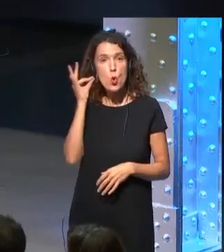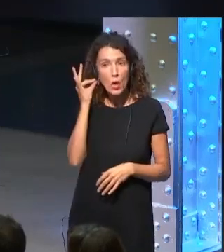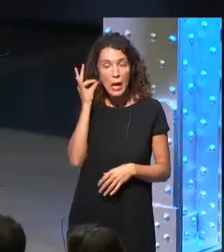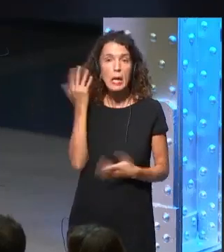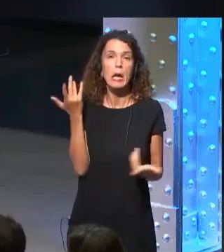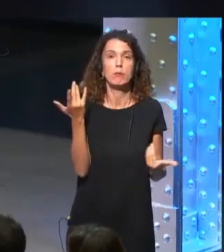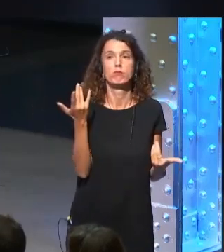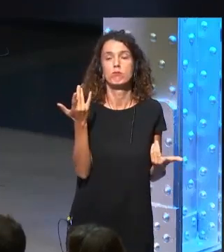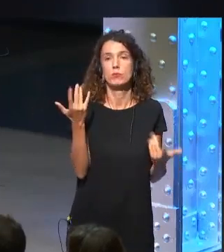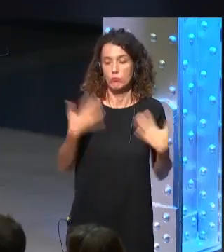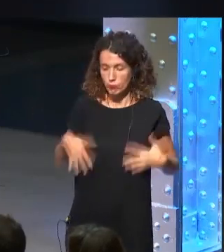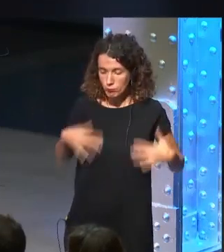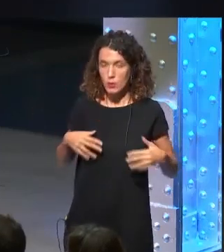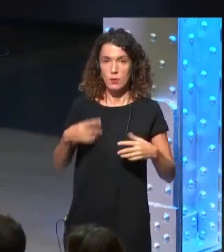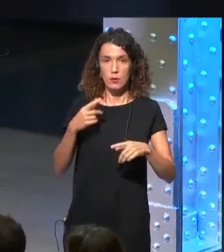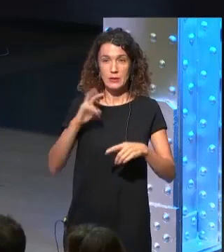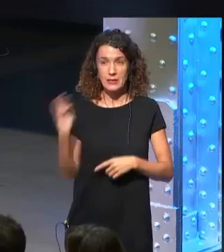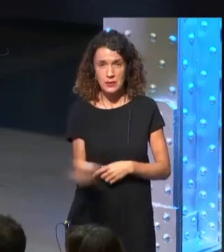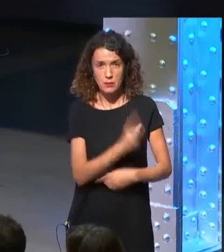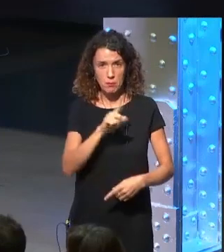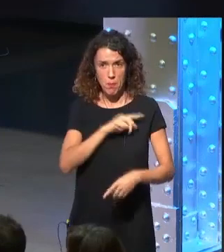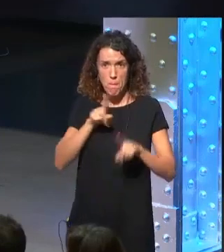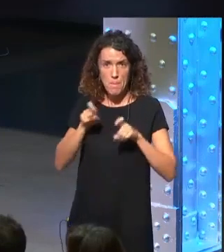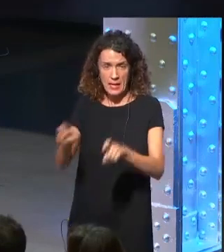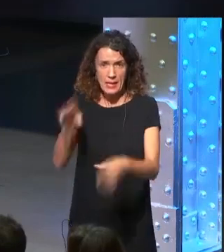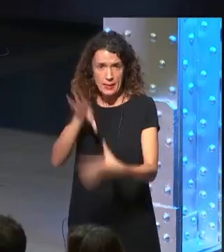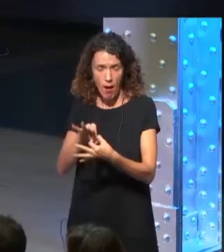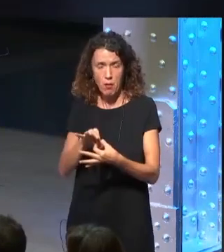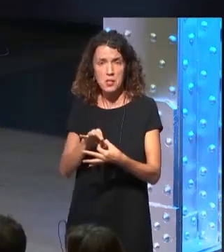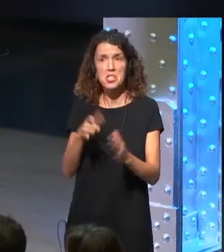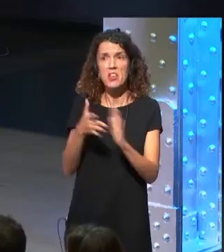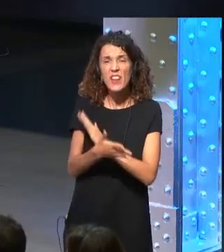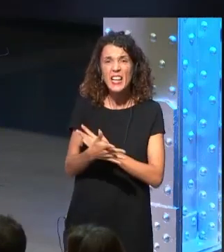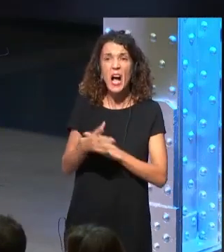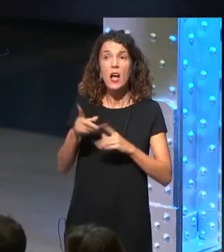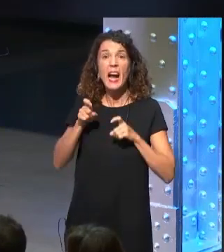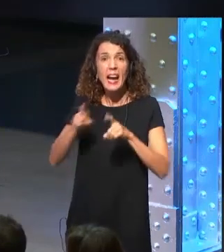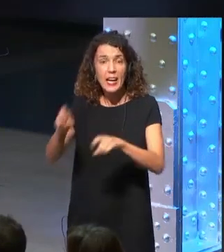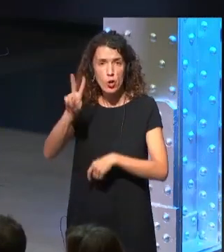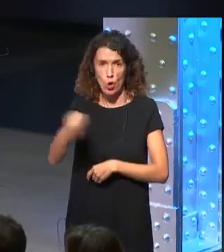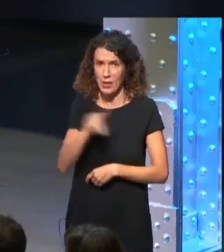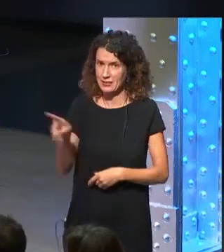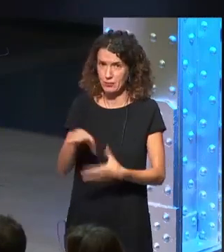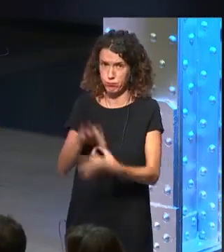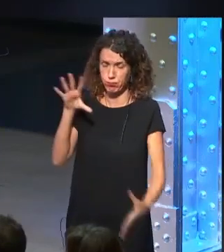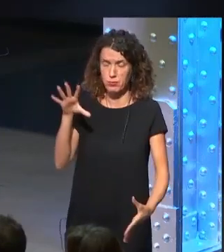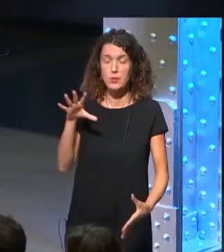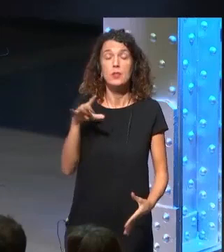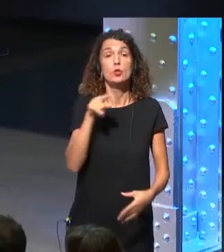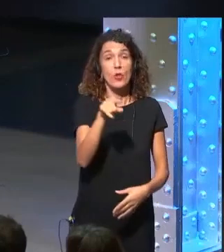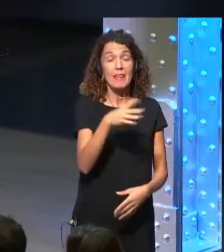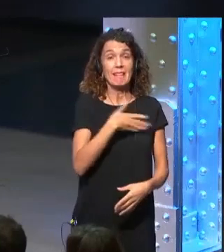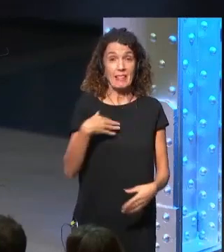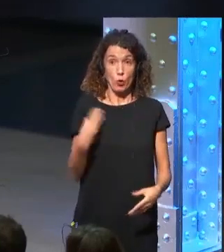con equipamiento militar no significa que fuesen guerreras. Entonces, lo que me gustaría decir como respuesta a esta